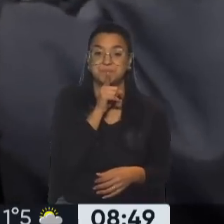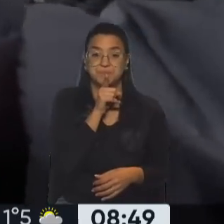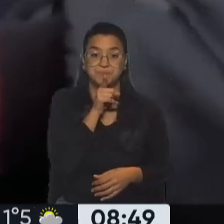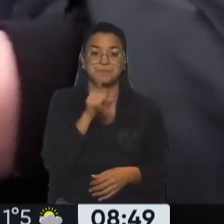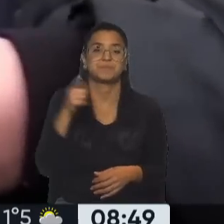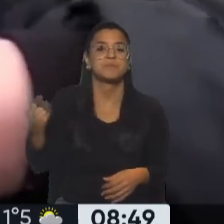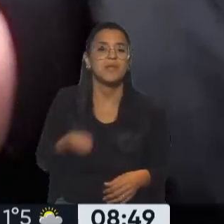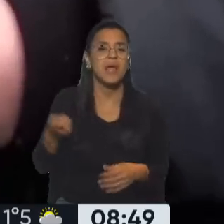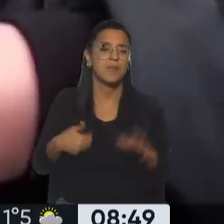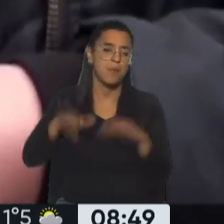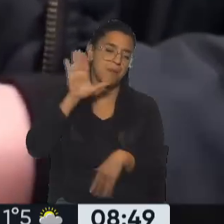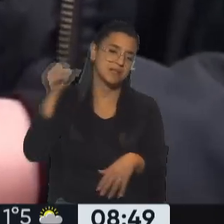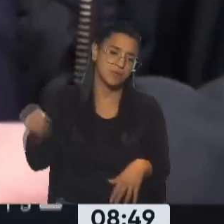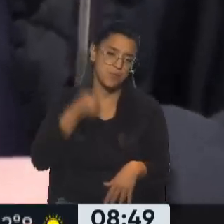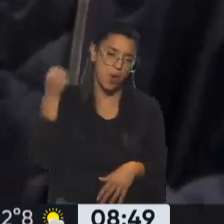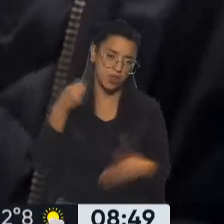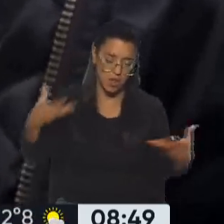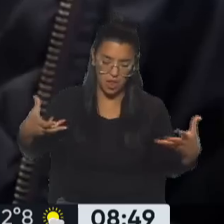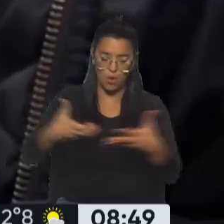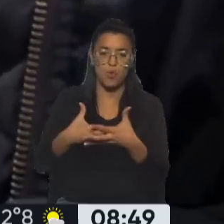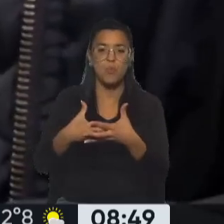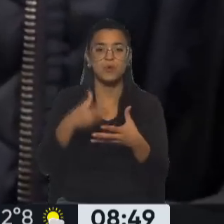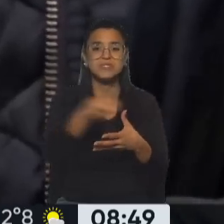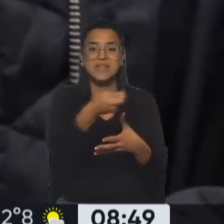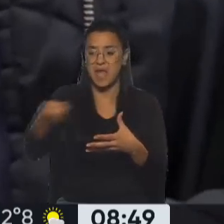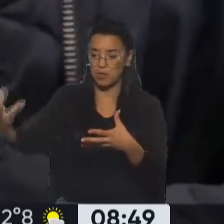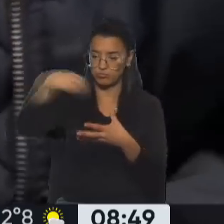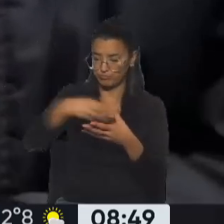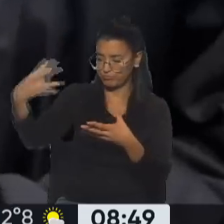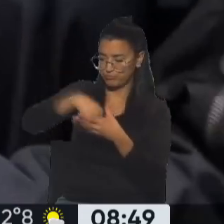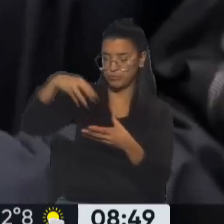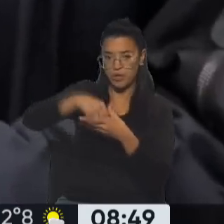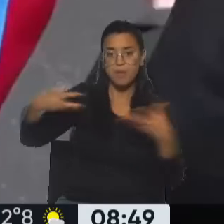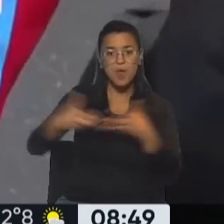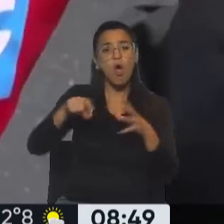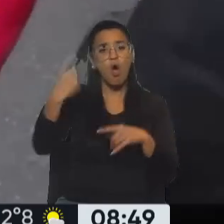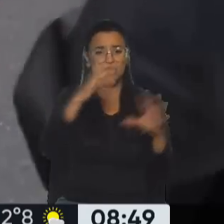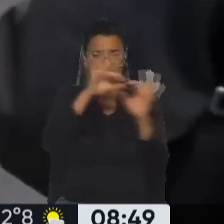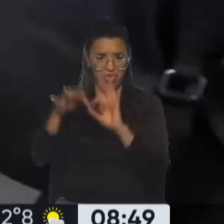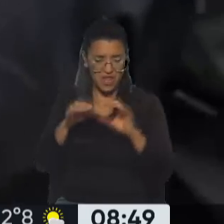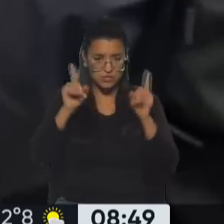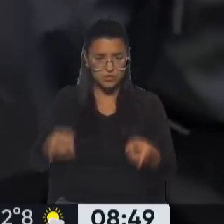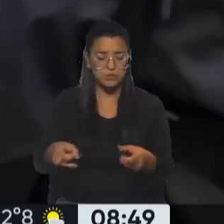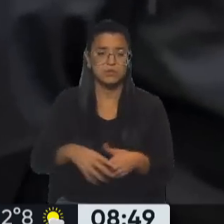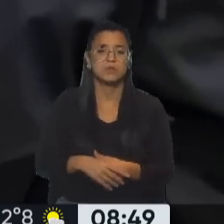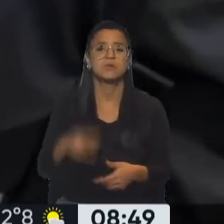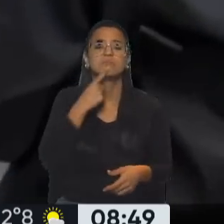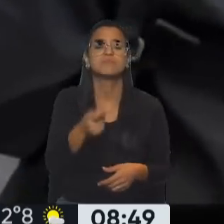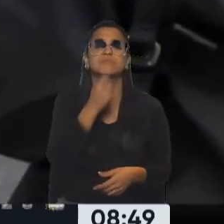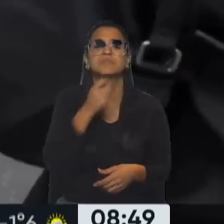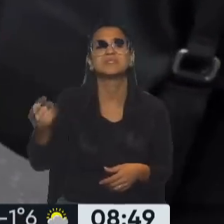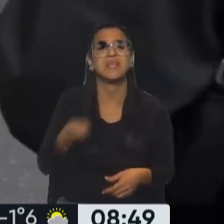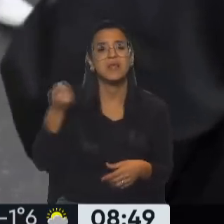es el gremio más importante que agrupa a los distintos sindicatos, pero también otras federaciones como la Federación